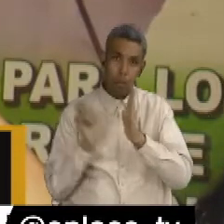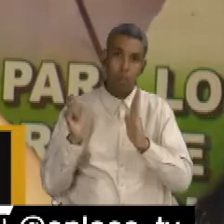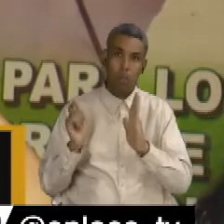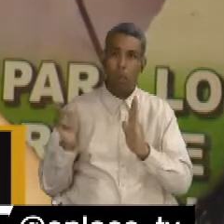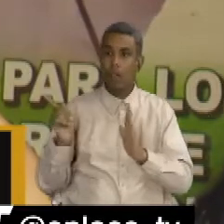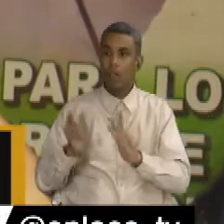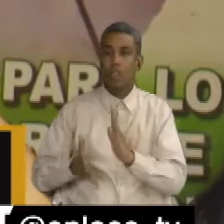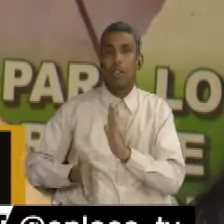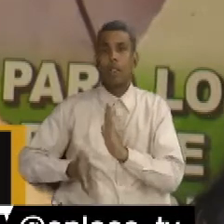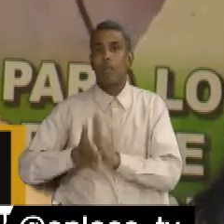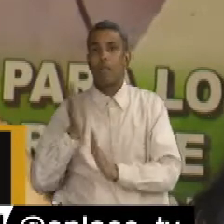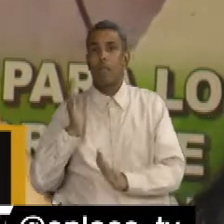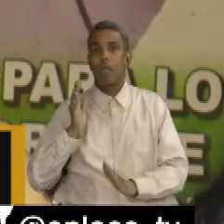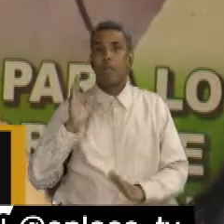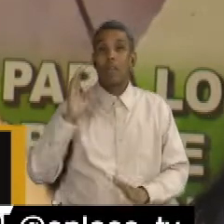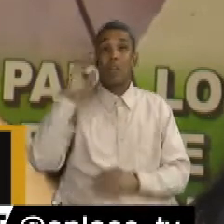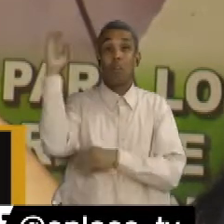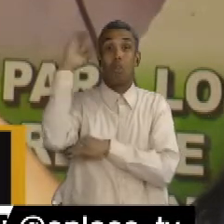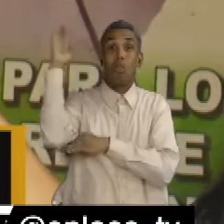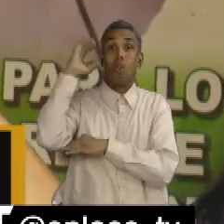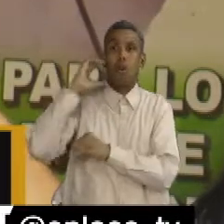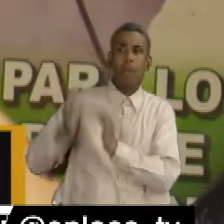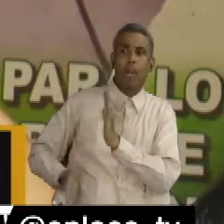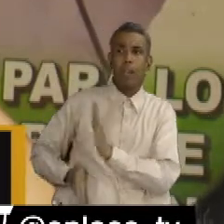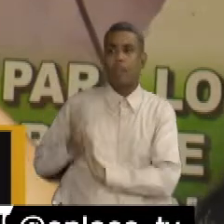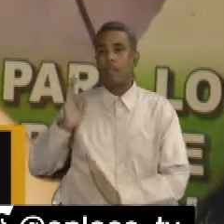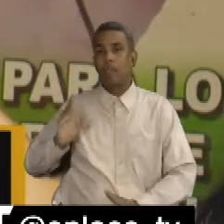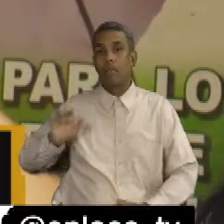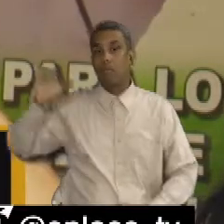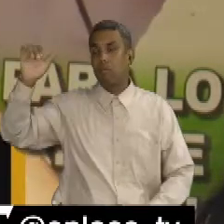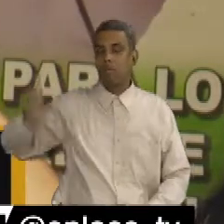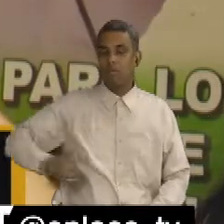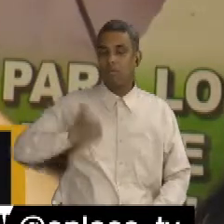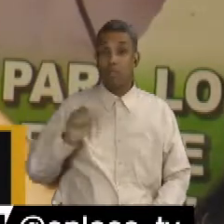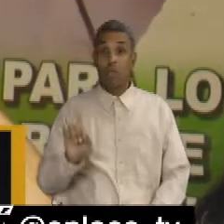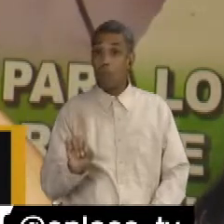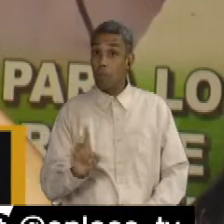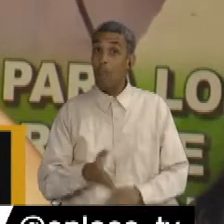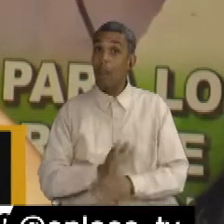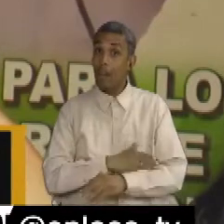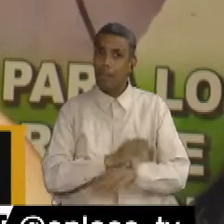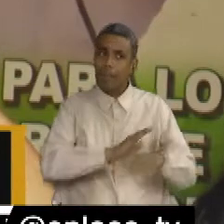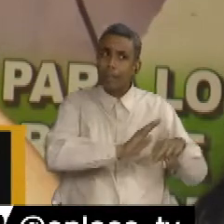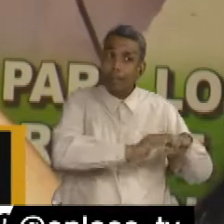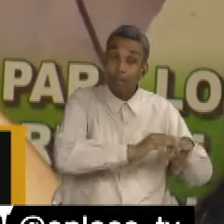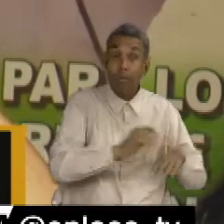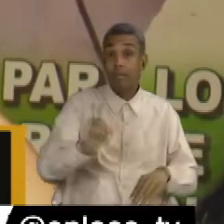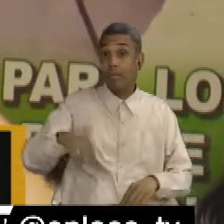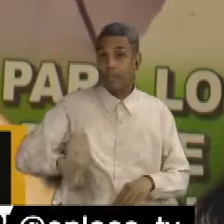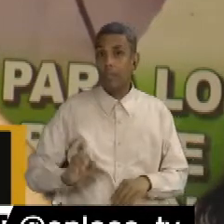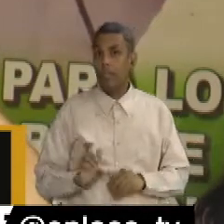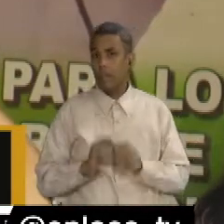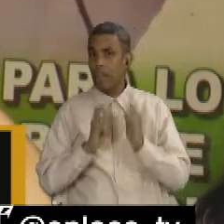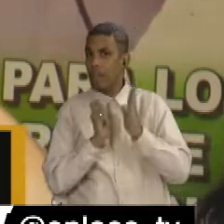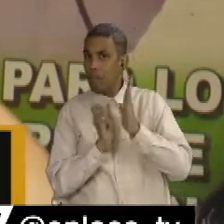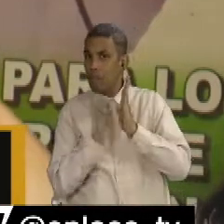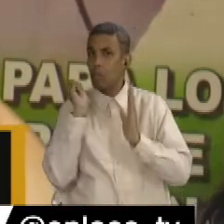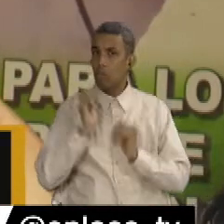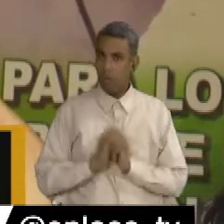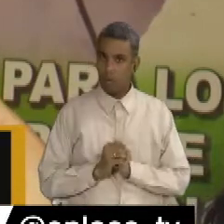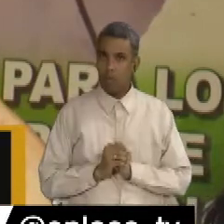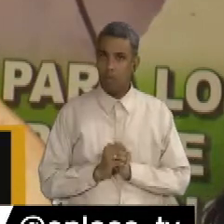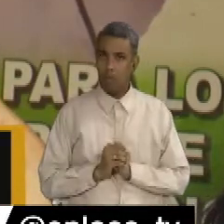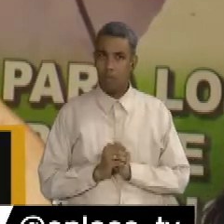del país sin solicitar permiso. Bueno, todo lo que conocemos cuando se adquiere